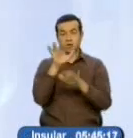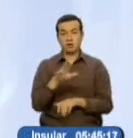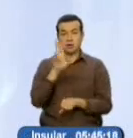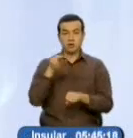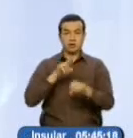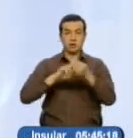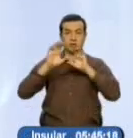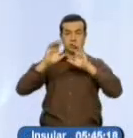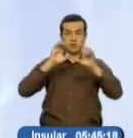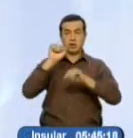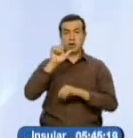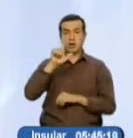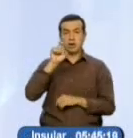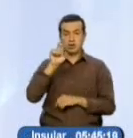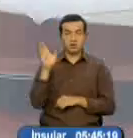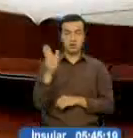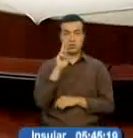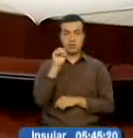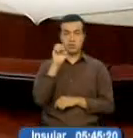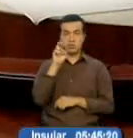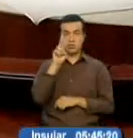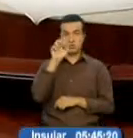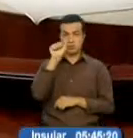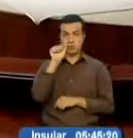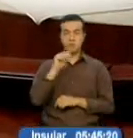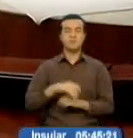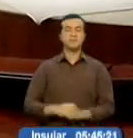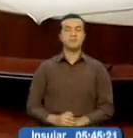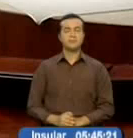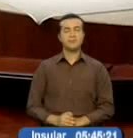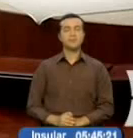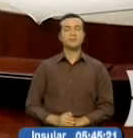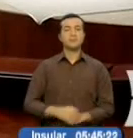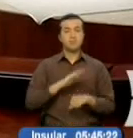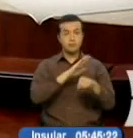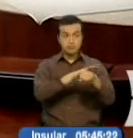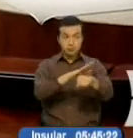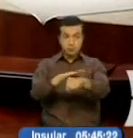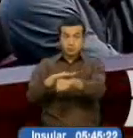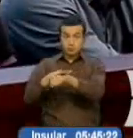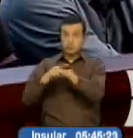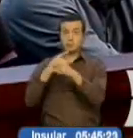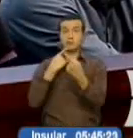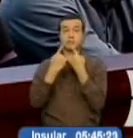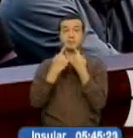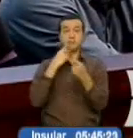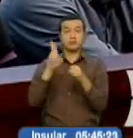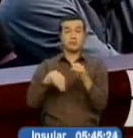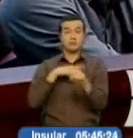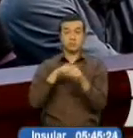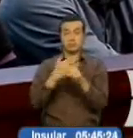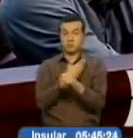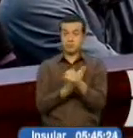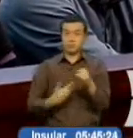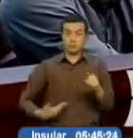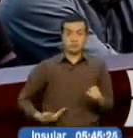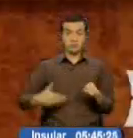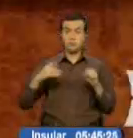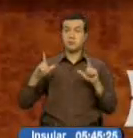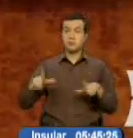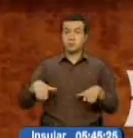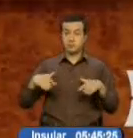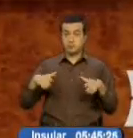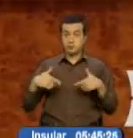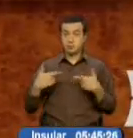de comunicación, Alex Mora. Sin embargo, dentro del llamado a un diálogo nacional convocado por el gobierno, el secretario nacional